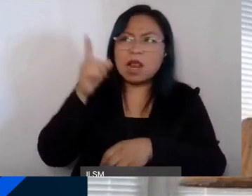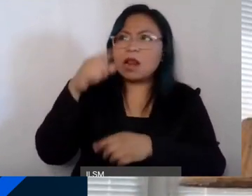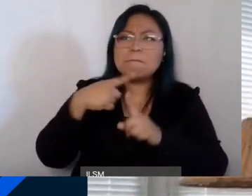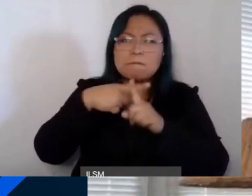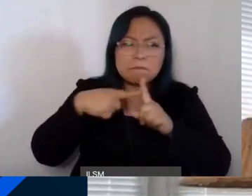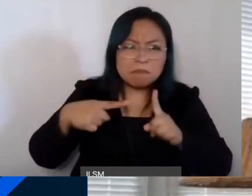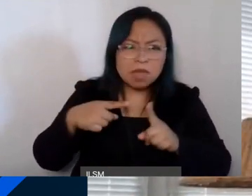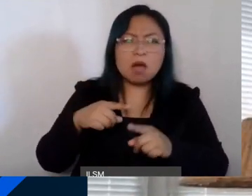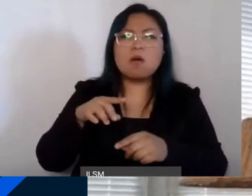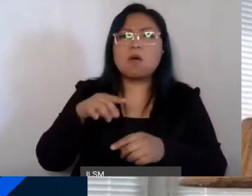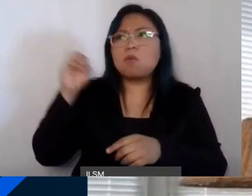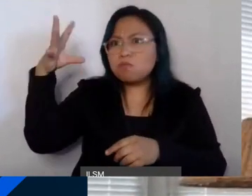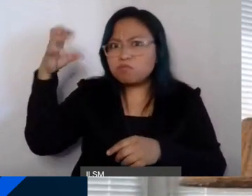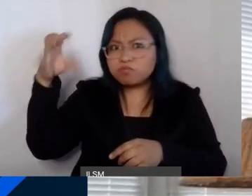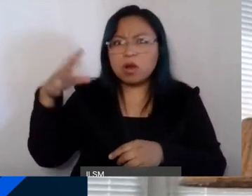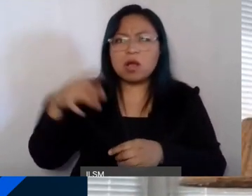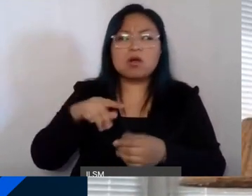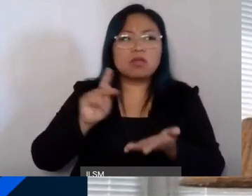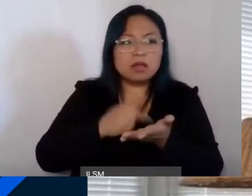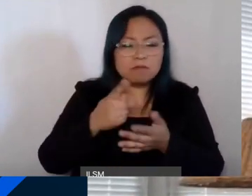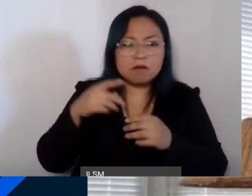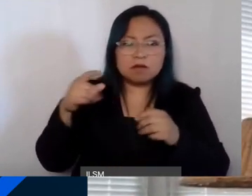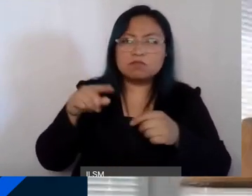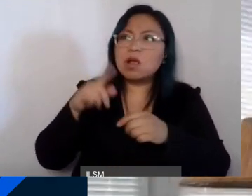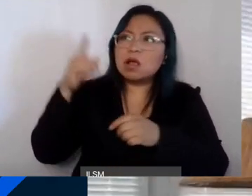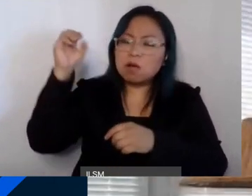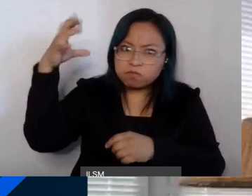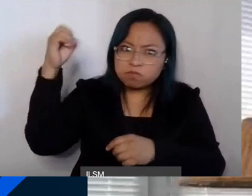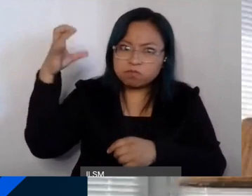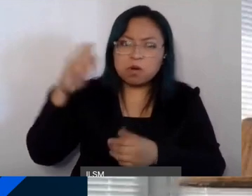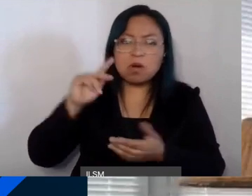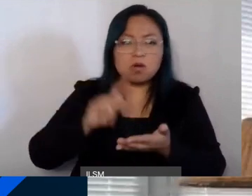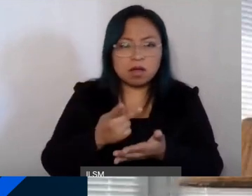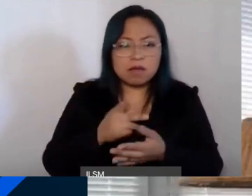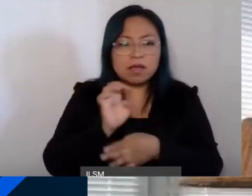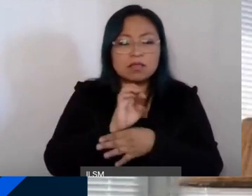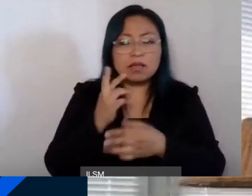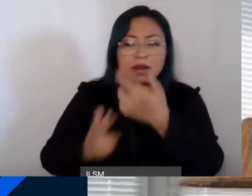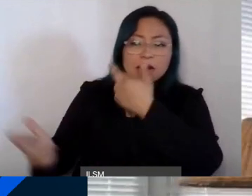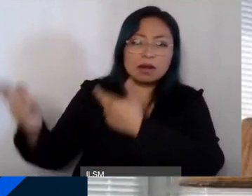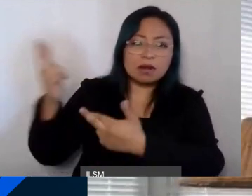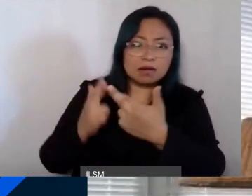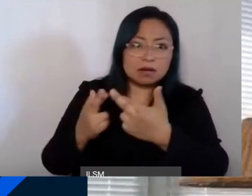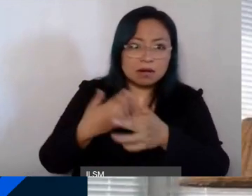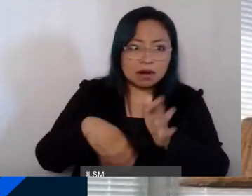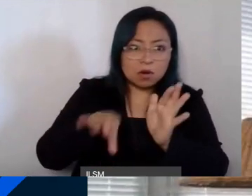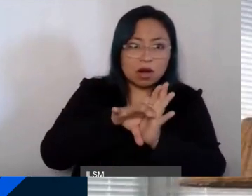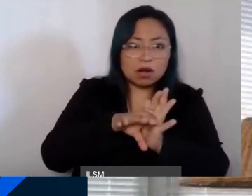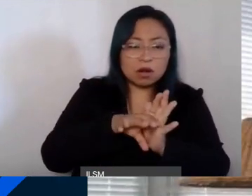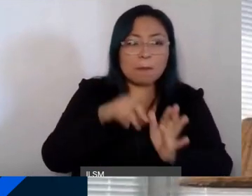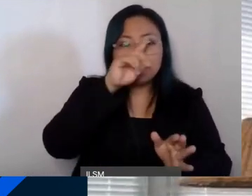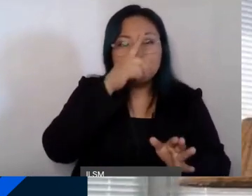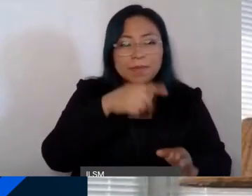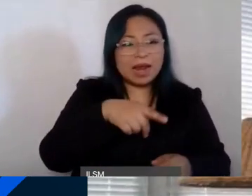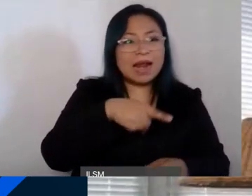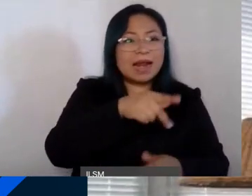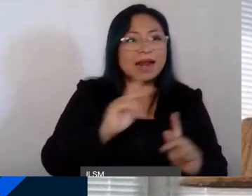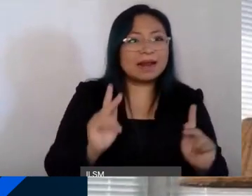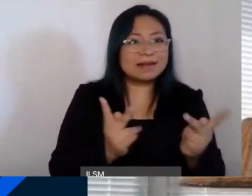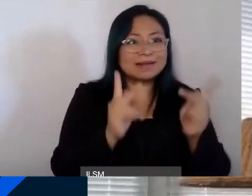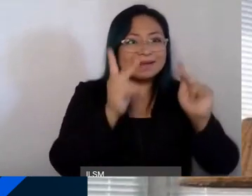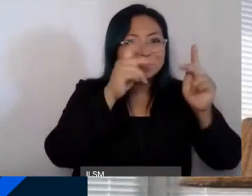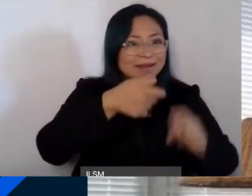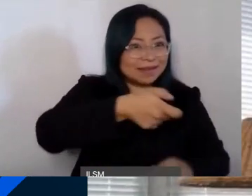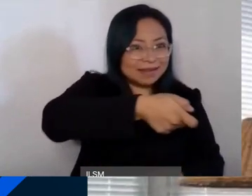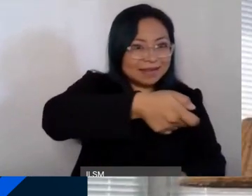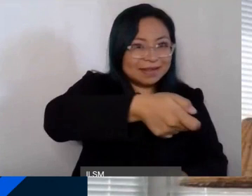en el momento que el sonar la alarma volvía al despacho a regar la planta pues en ese mismo instante